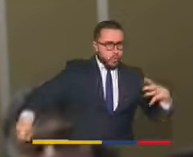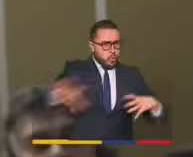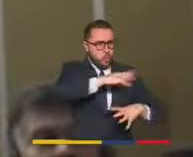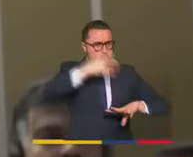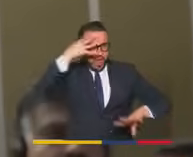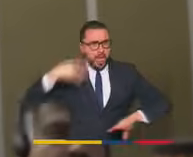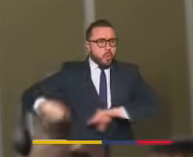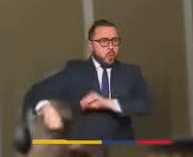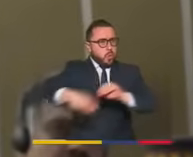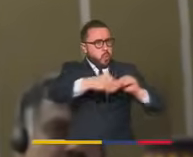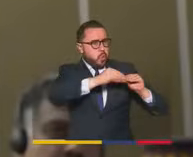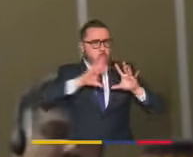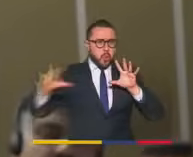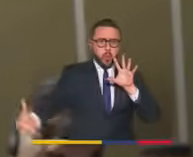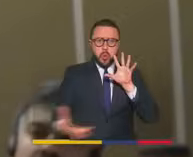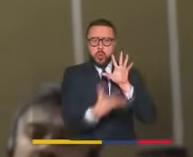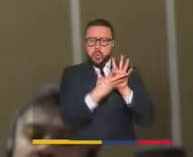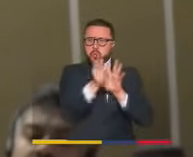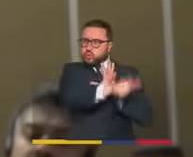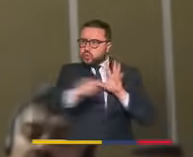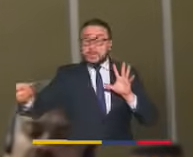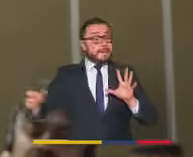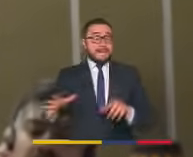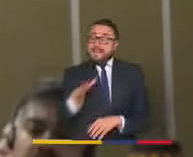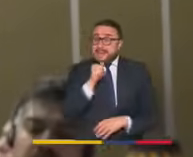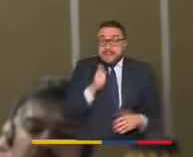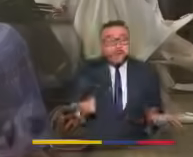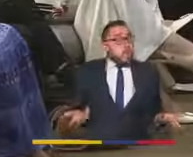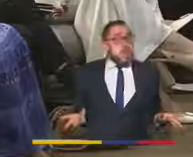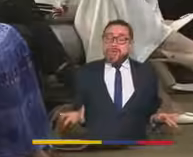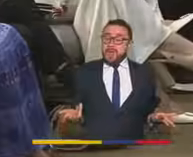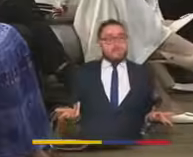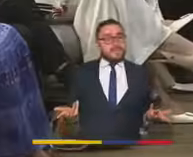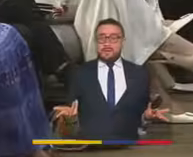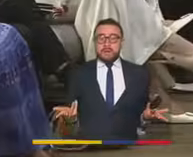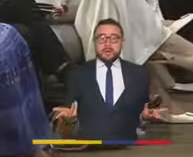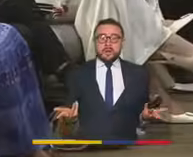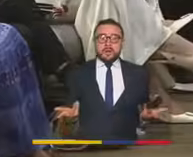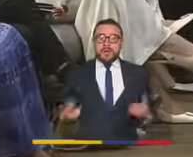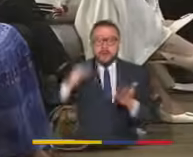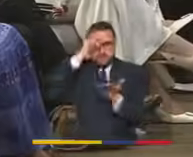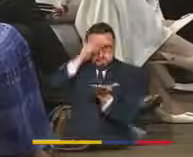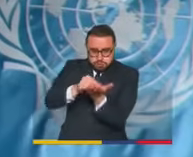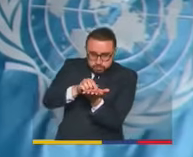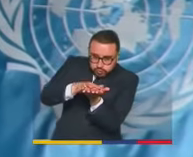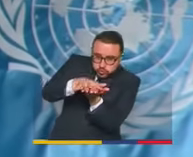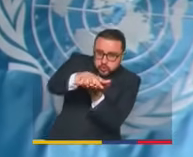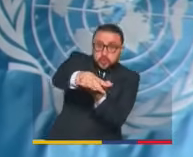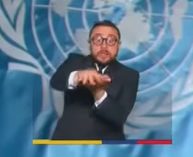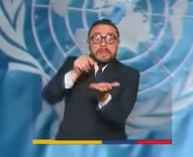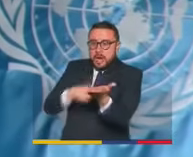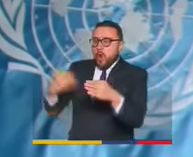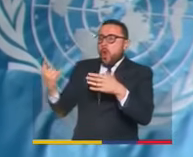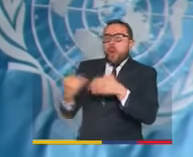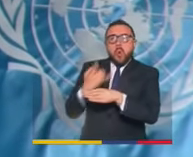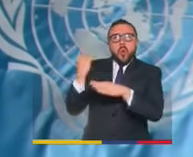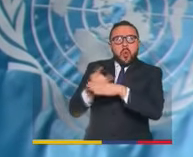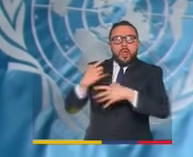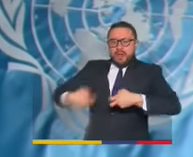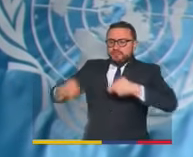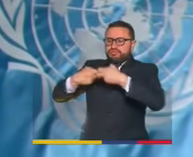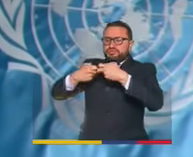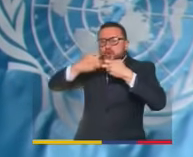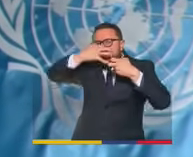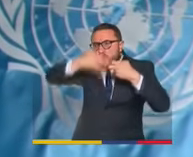pueblos del mundo. Una inteligencia artificial que hoy utiliza energías sucias y